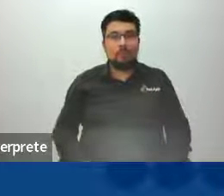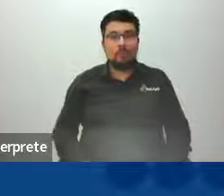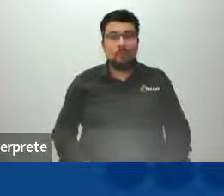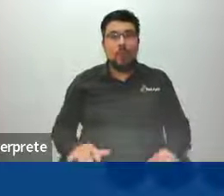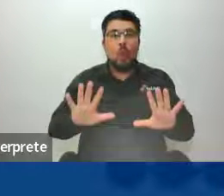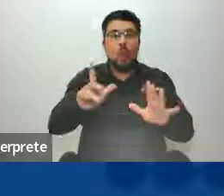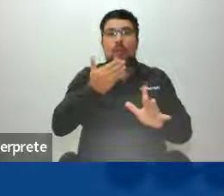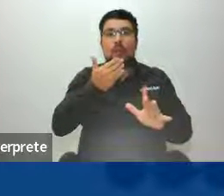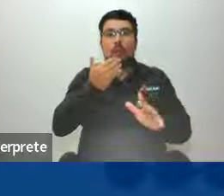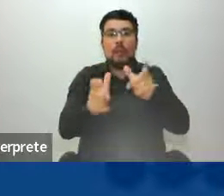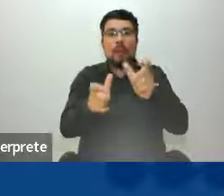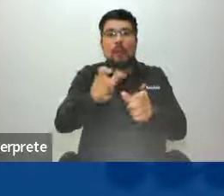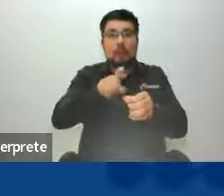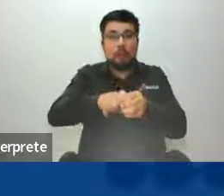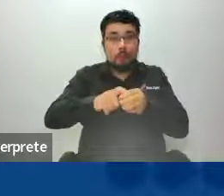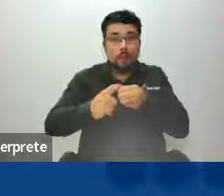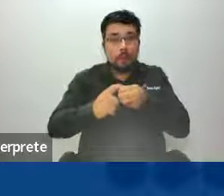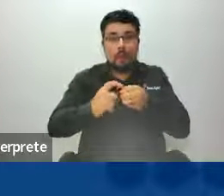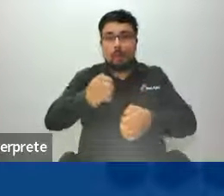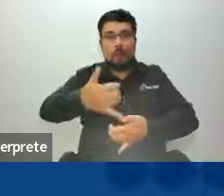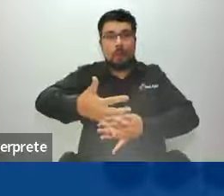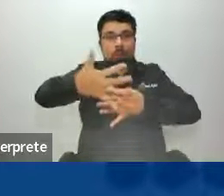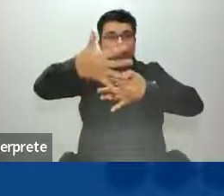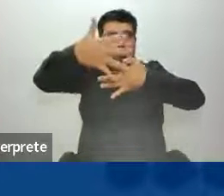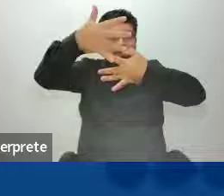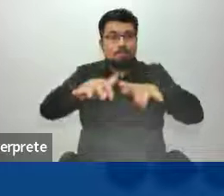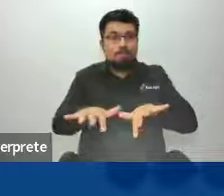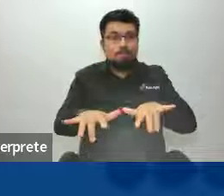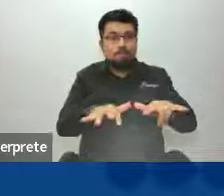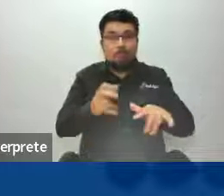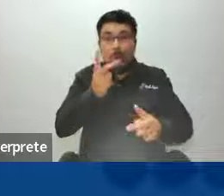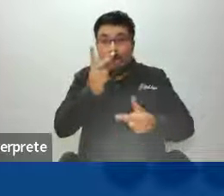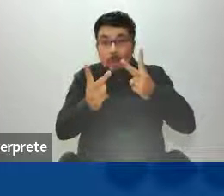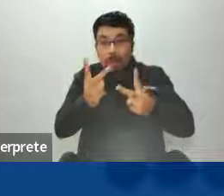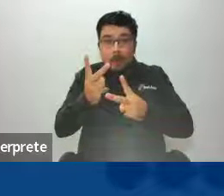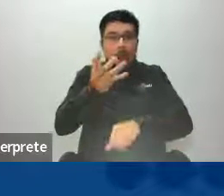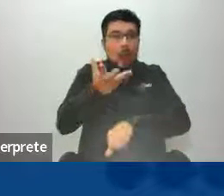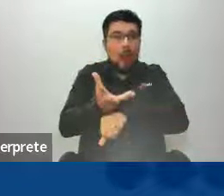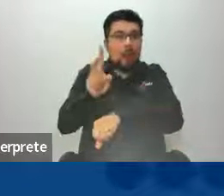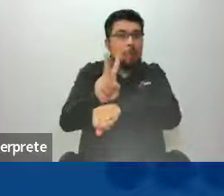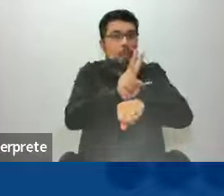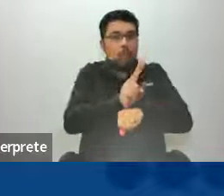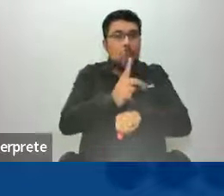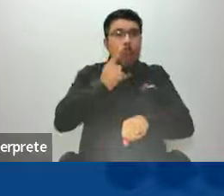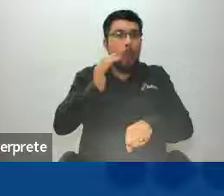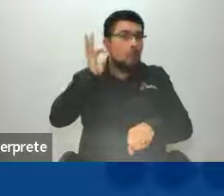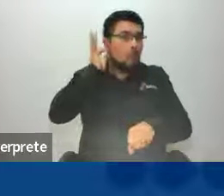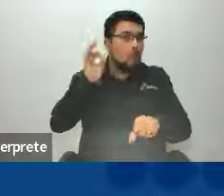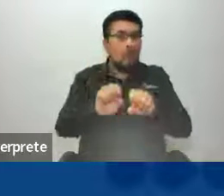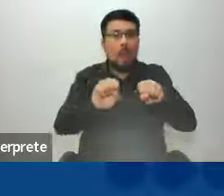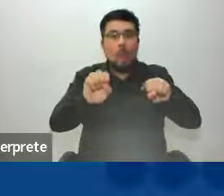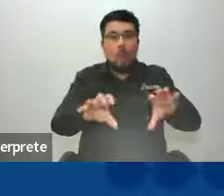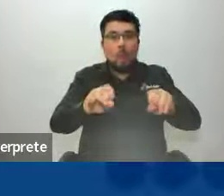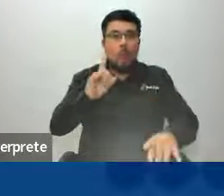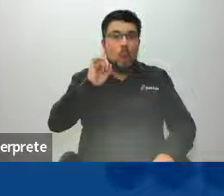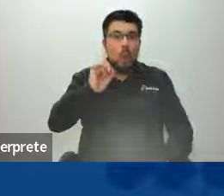conectando. Por los mensajes vemos que hay profesores, profesoras, educadores sordos de distintas regiones del